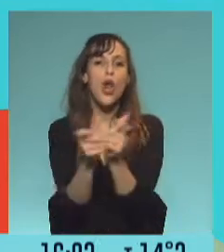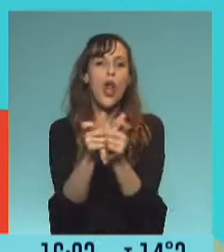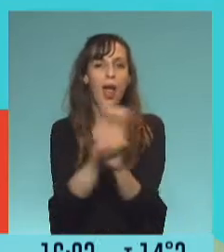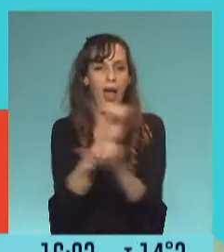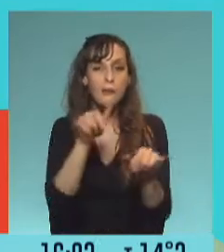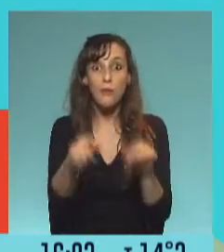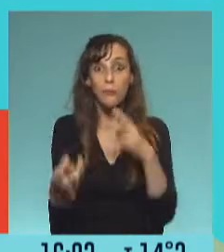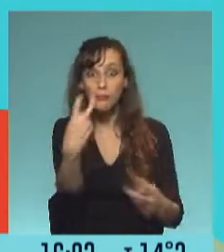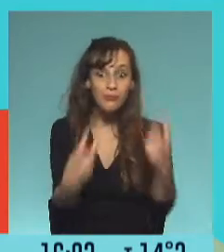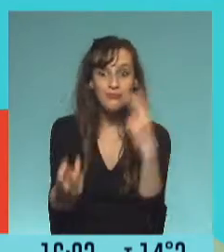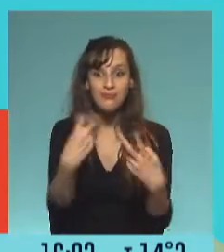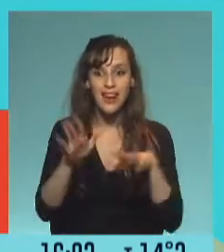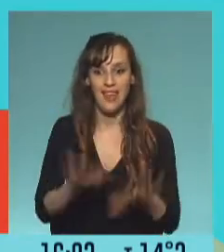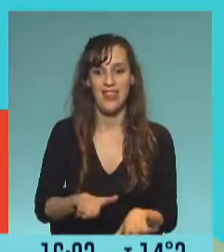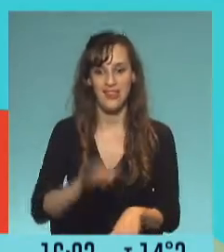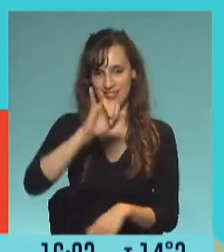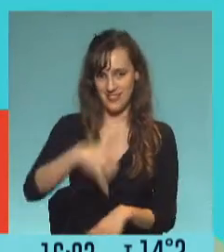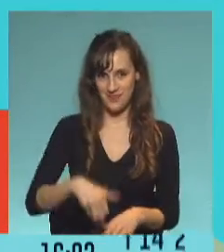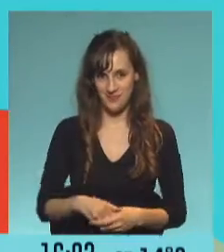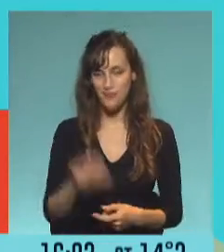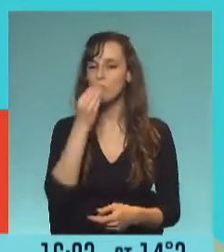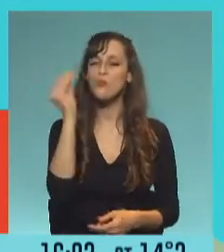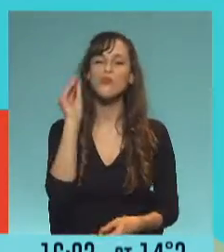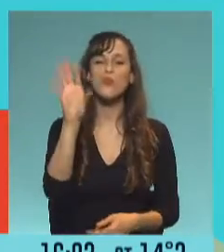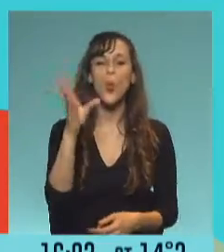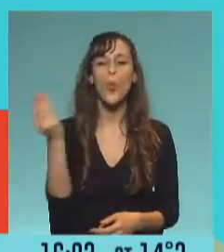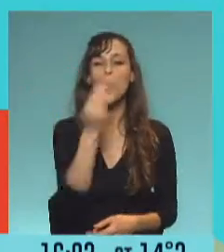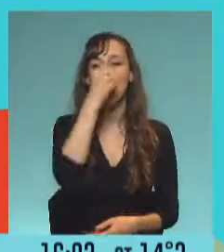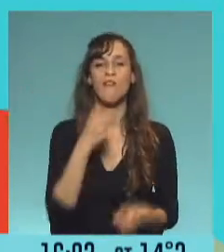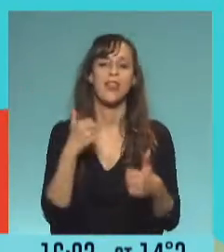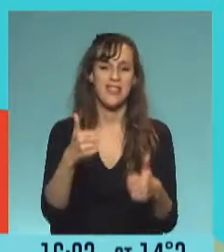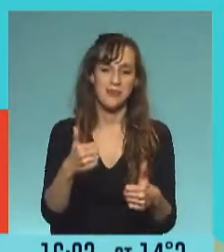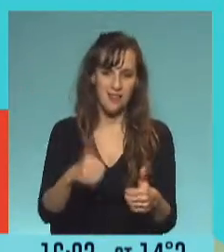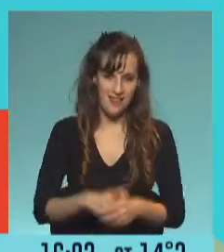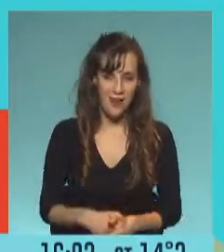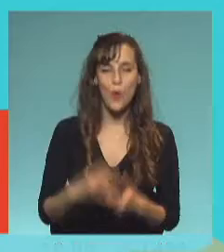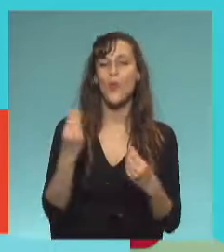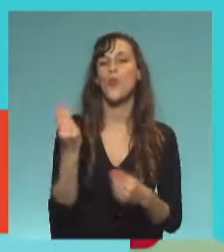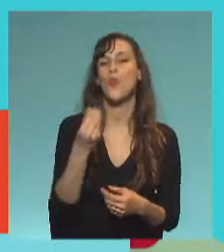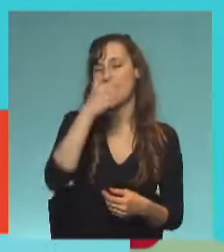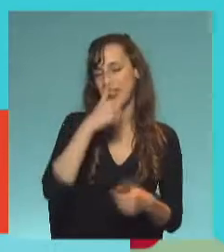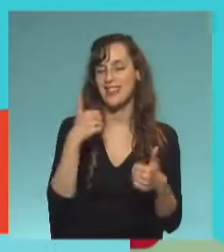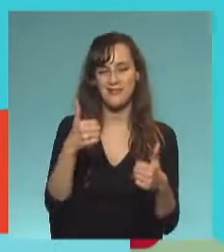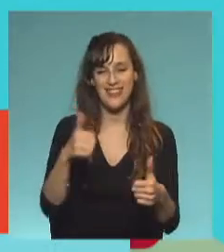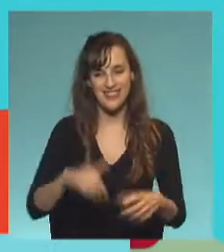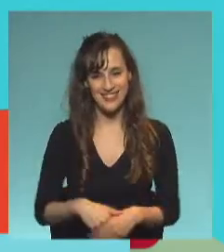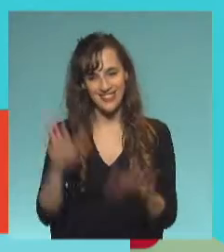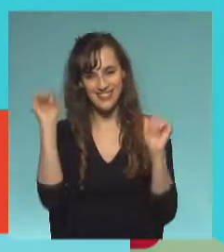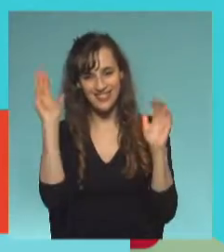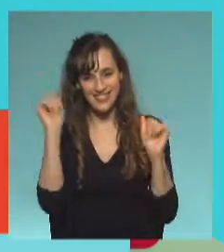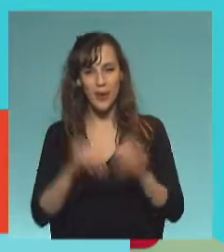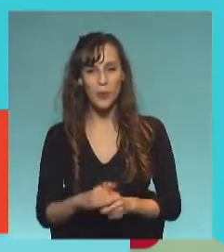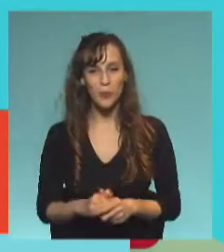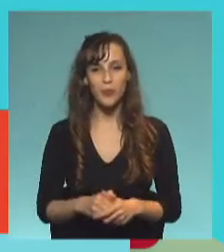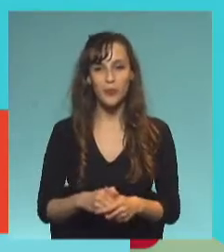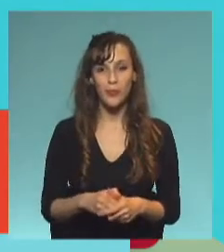prendidos ahí. Claro, nos prendemos, Beso grande y buen fin de semana. Buen fin de semana. Gracias. Gracias. Adiós, amigos. Chao. Hoy me confundo